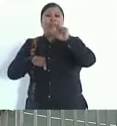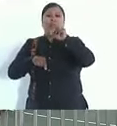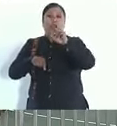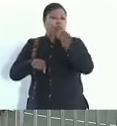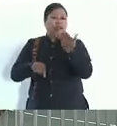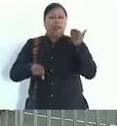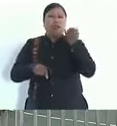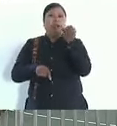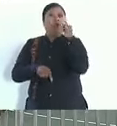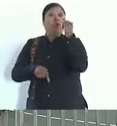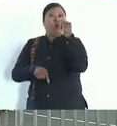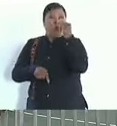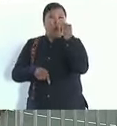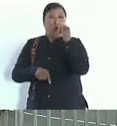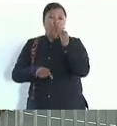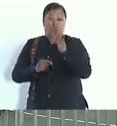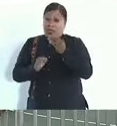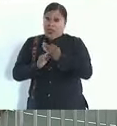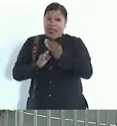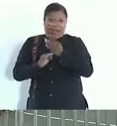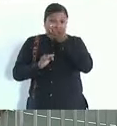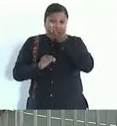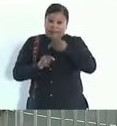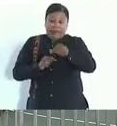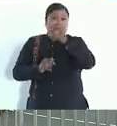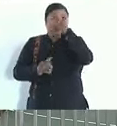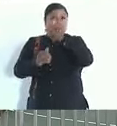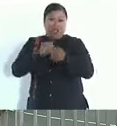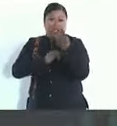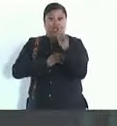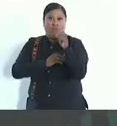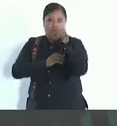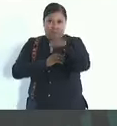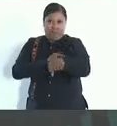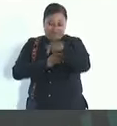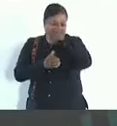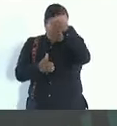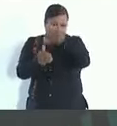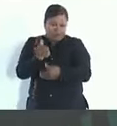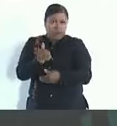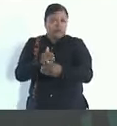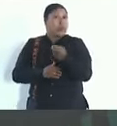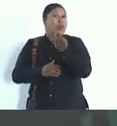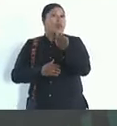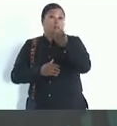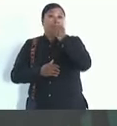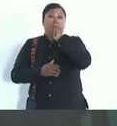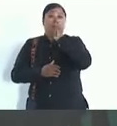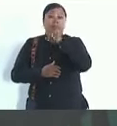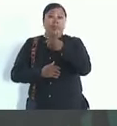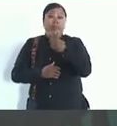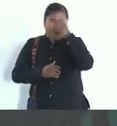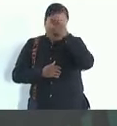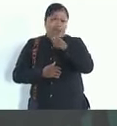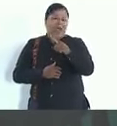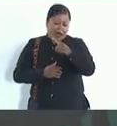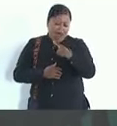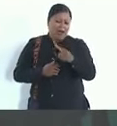del 24 y ya va a concluir en noviembre de este mismo año. Como parte también de la consolidación